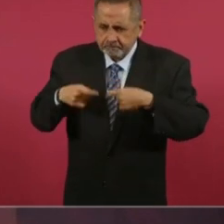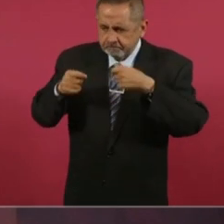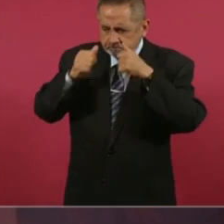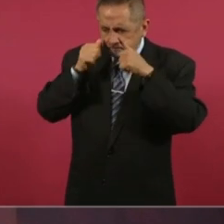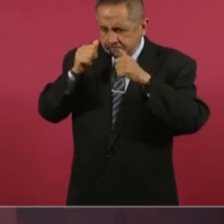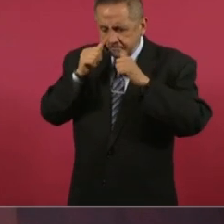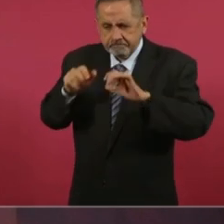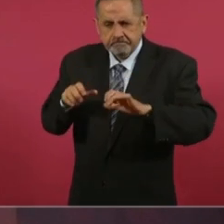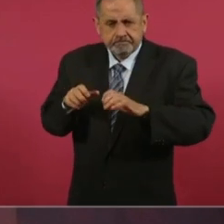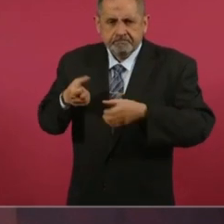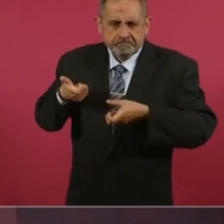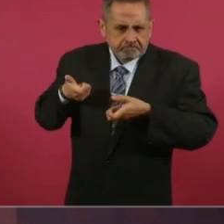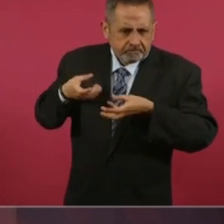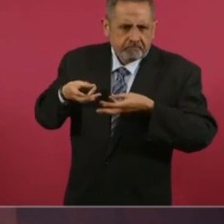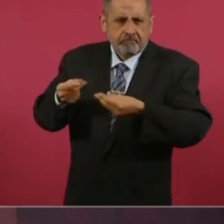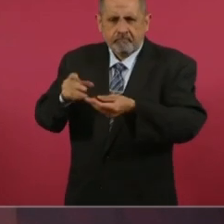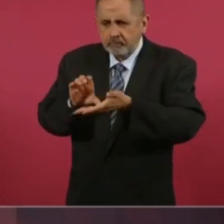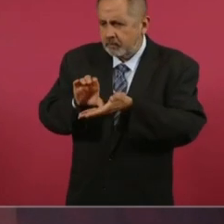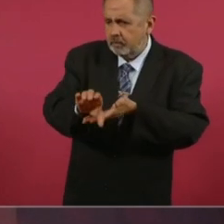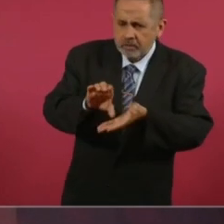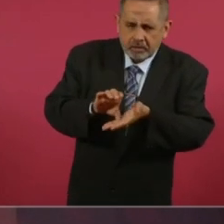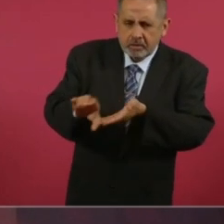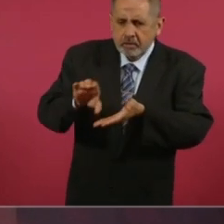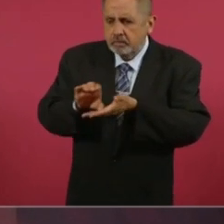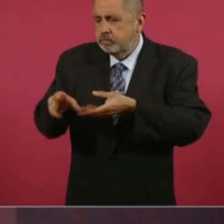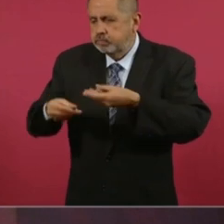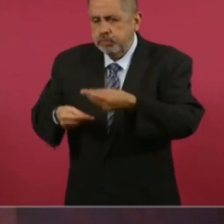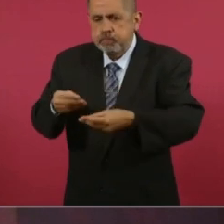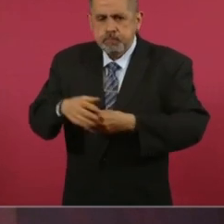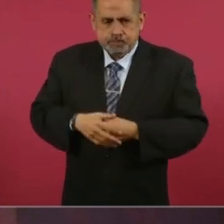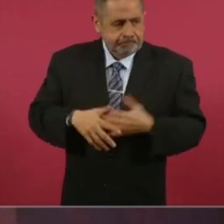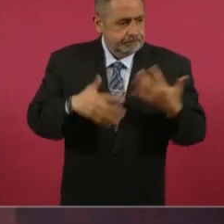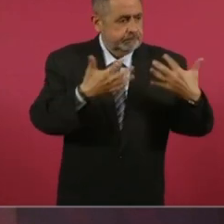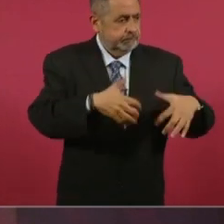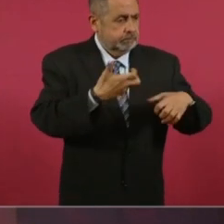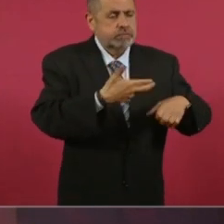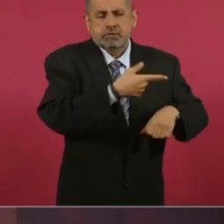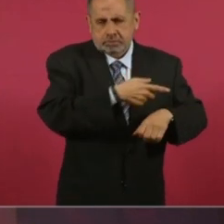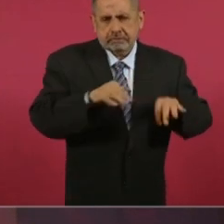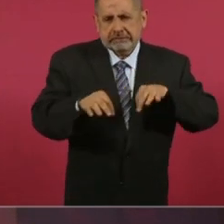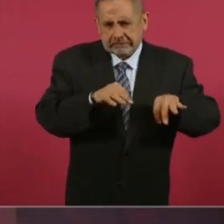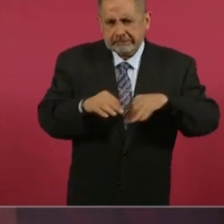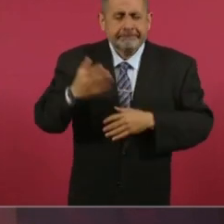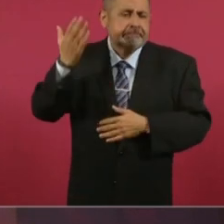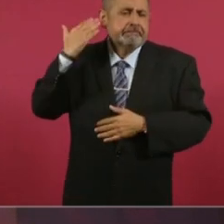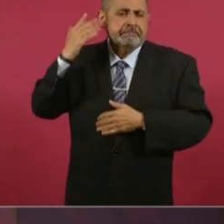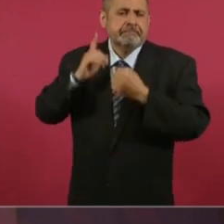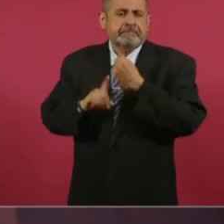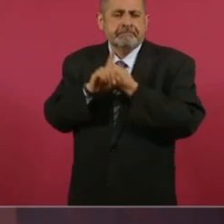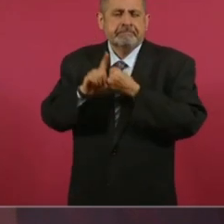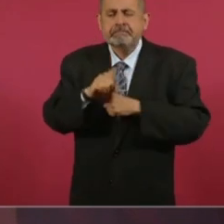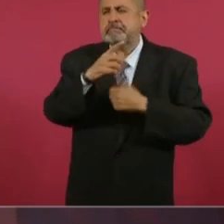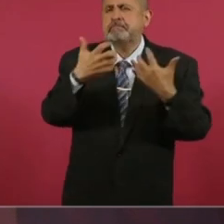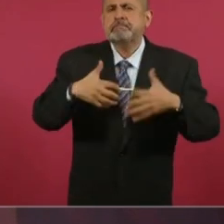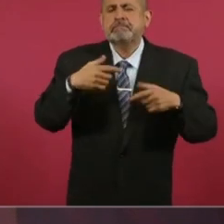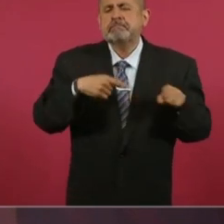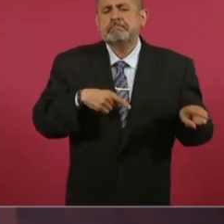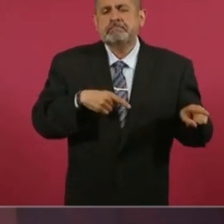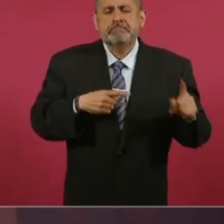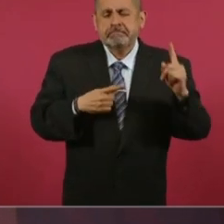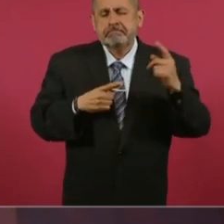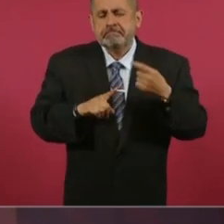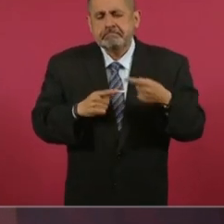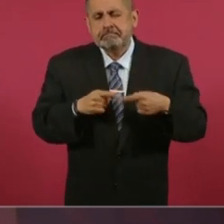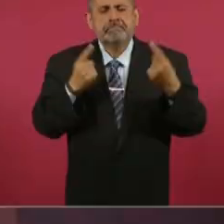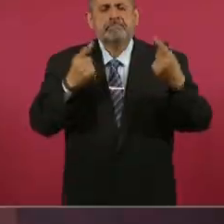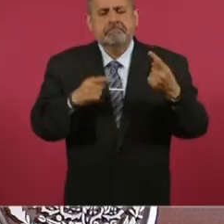estamos invirtiendo y las empresas están trabajando. Tuvimos problema con una de estas